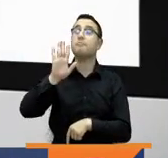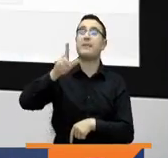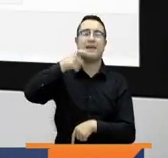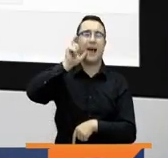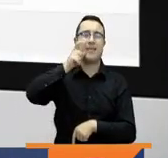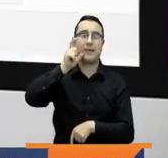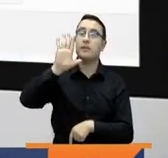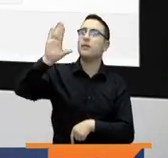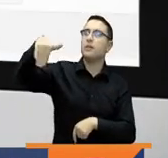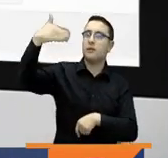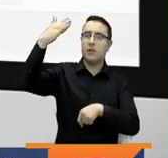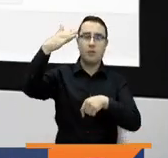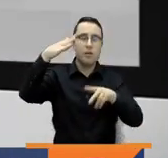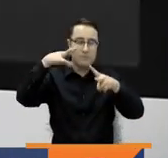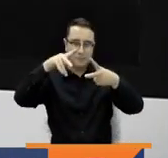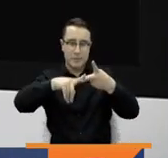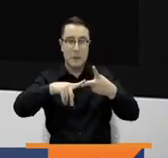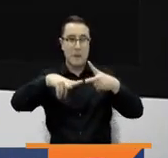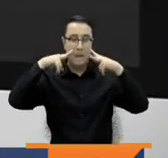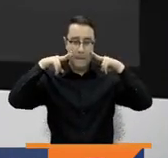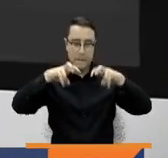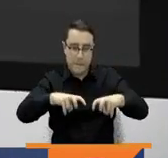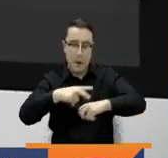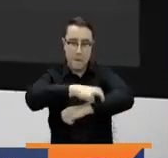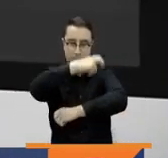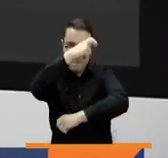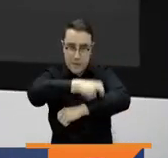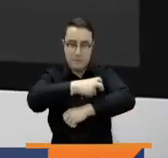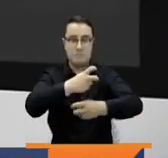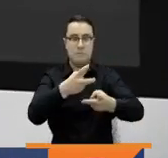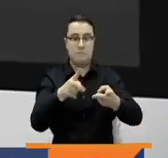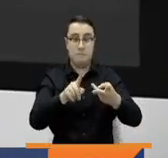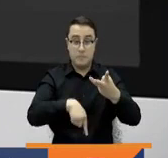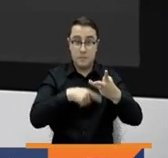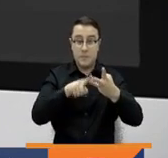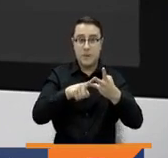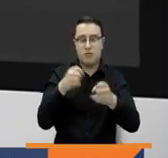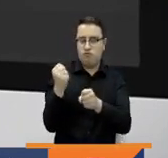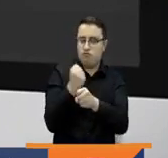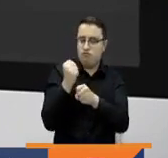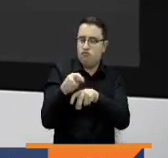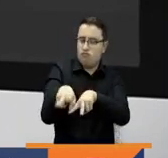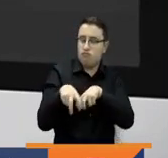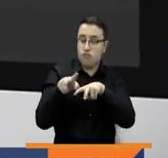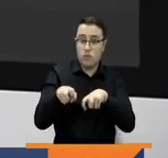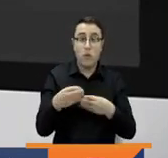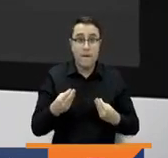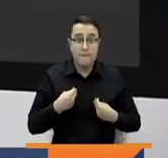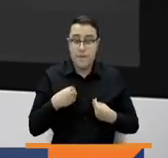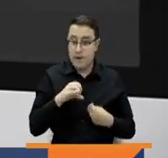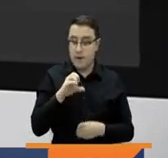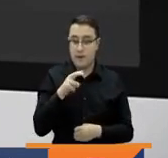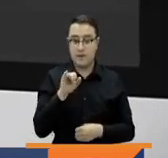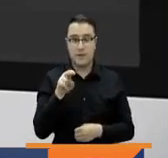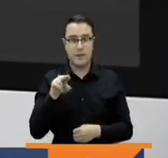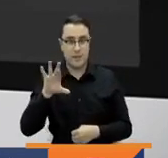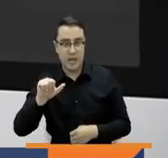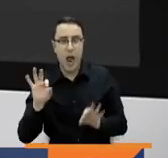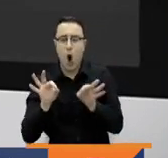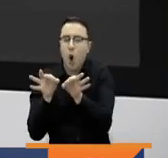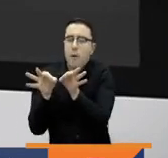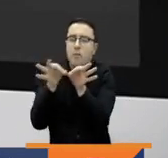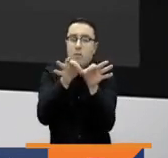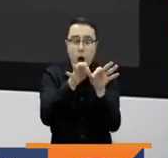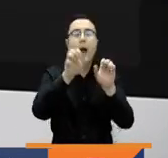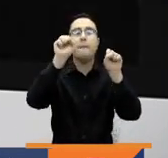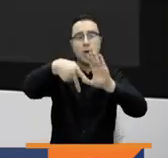explotación minera y extractiva y finalmente escoger el ítem obreros agrícolas. Si vive en Chinchiná o municipios próximos, puede dejar su hoja de